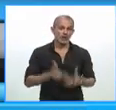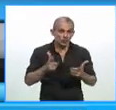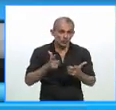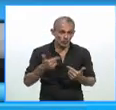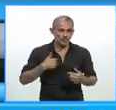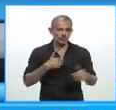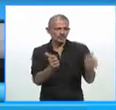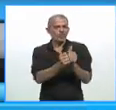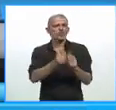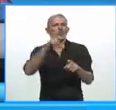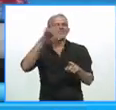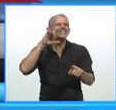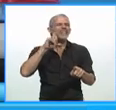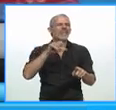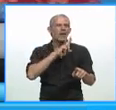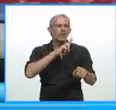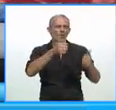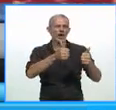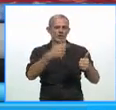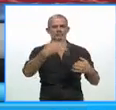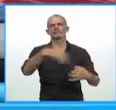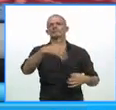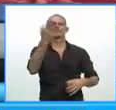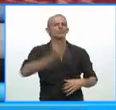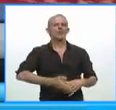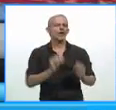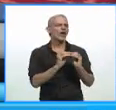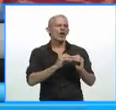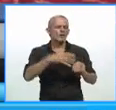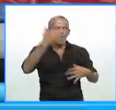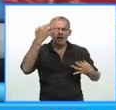con Ceci, que es una chica increíble, una gran compañera.